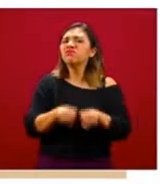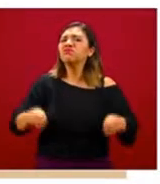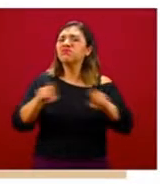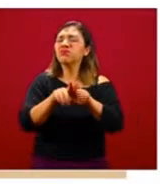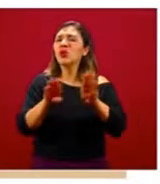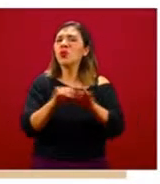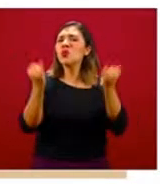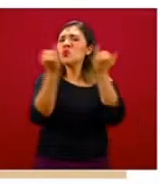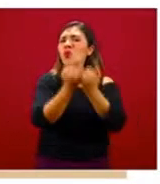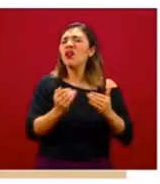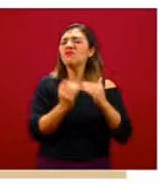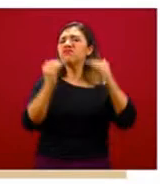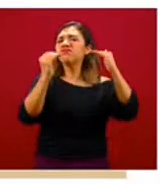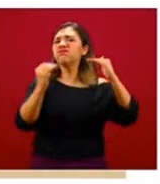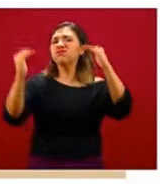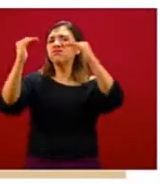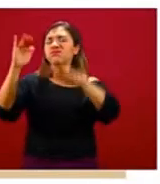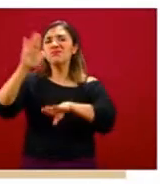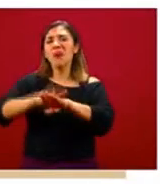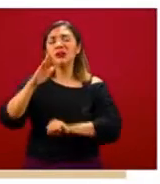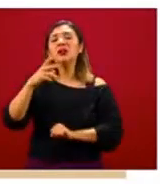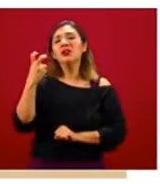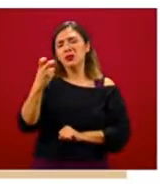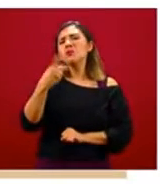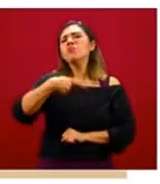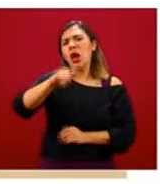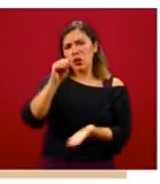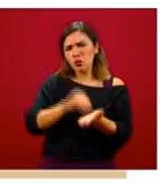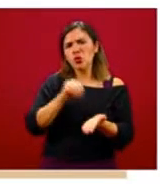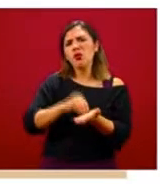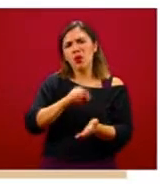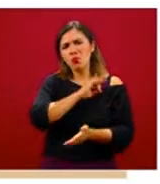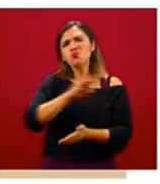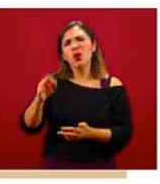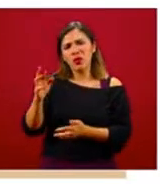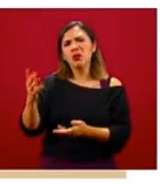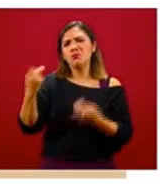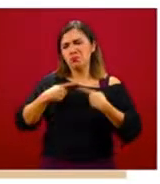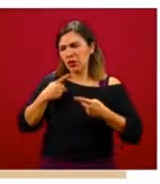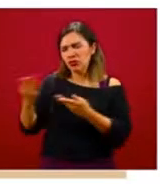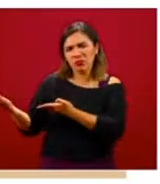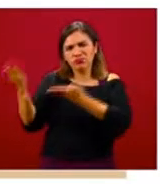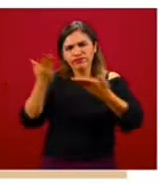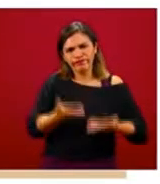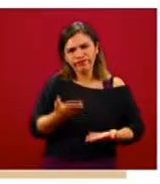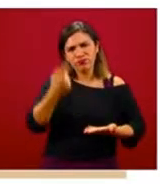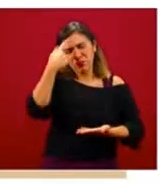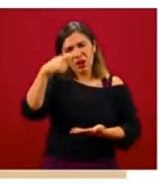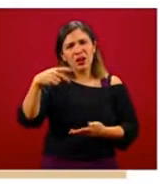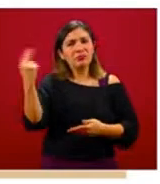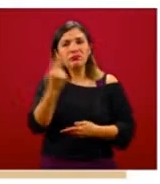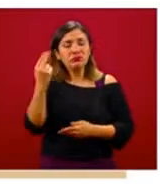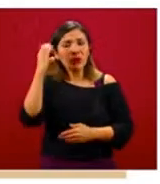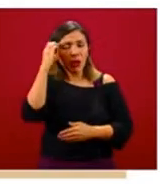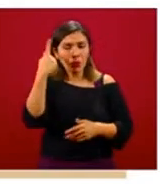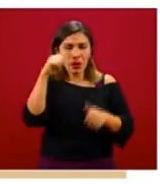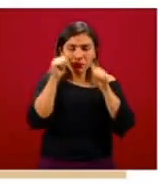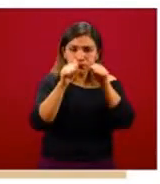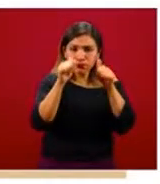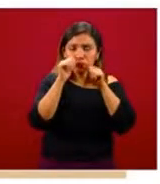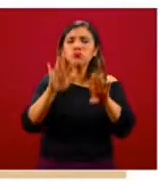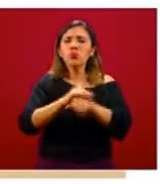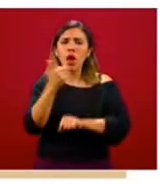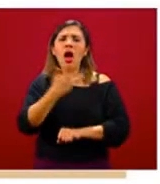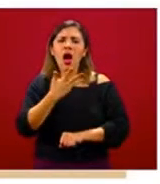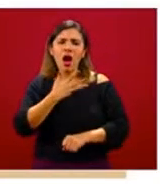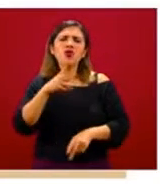esta In the ocupación, last pero 3 weeks, todavía they've hay la kept posibilidad their de recibir occupancy, pacientes y de poder but they have dar este tipo de still atención, also porque have